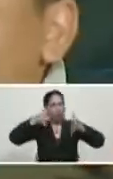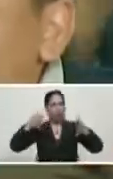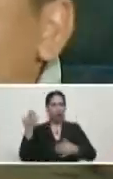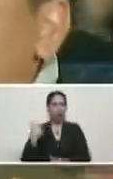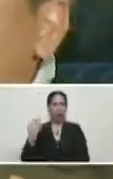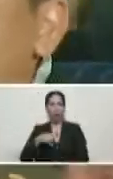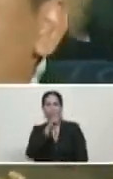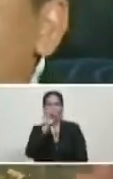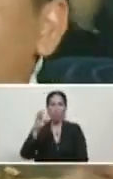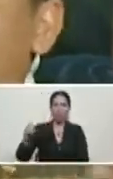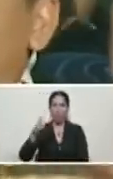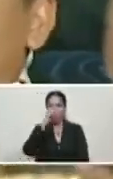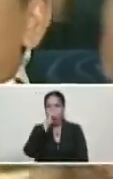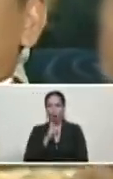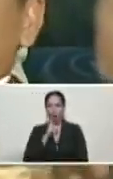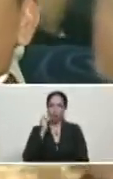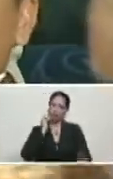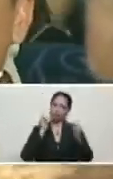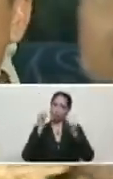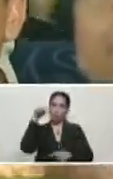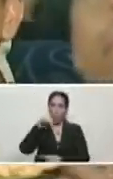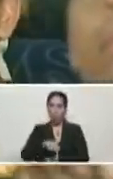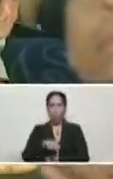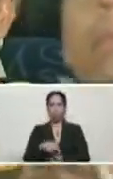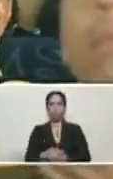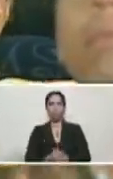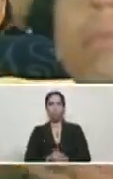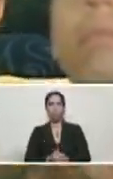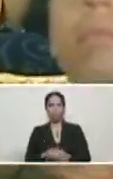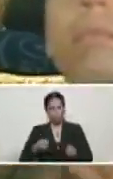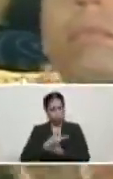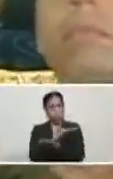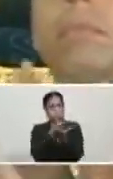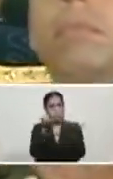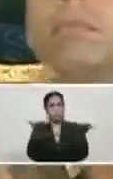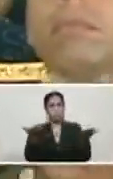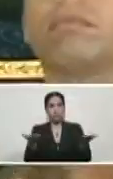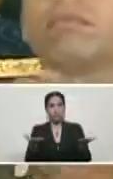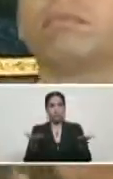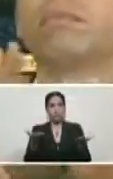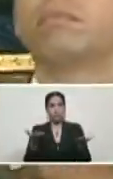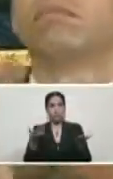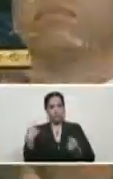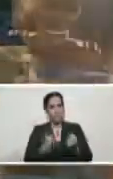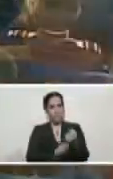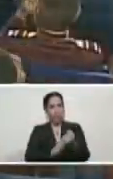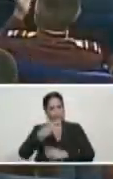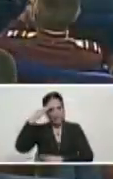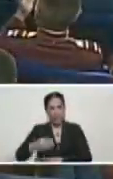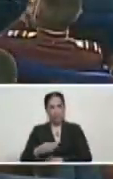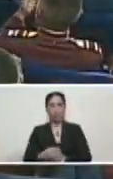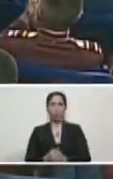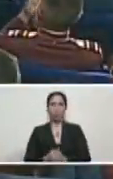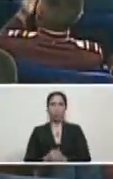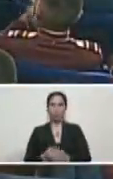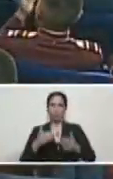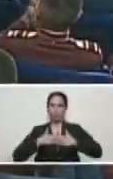200 años que hoy conmemoramos. Fueron ustedes, hermanos militares, los que sacaron el